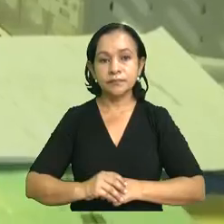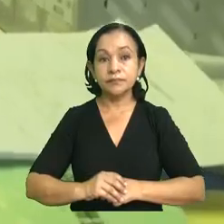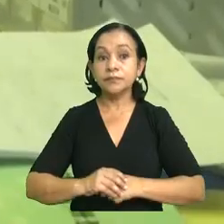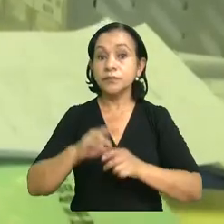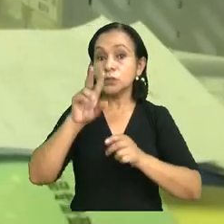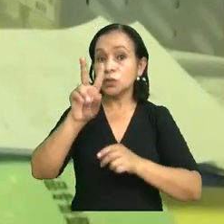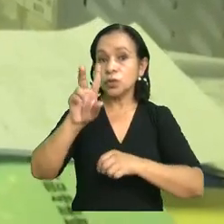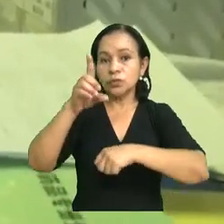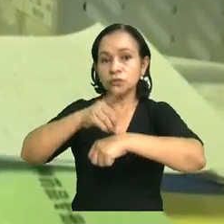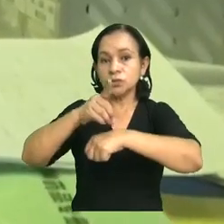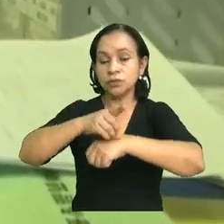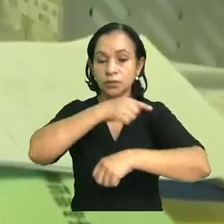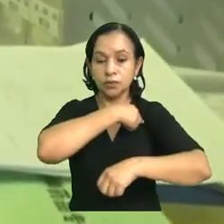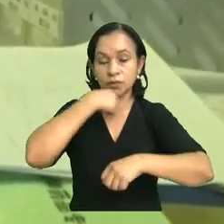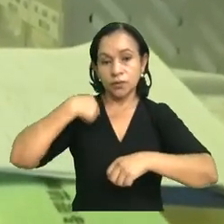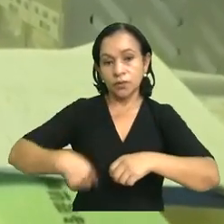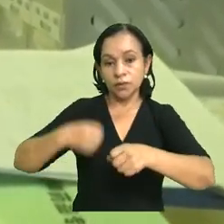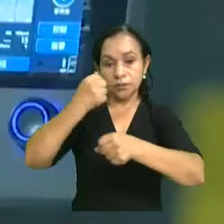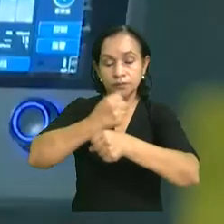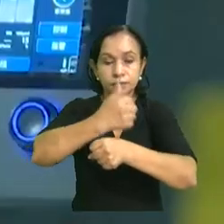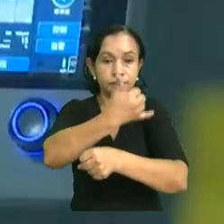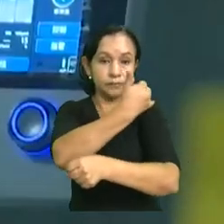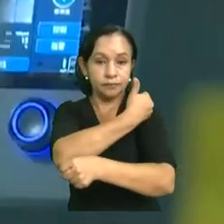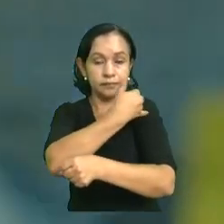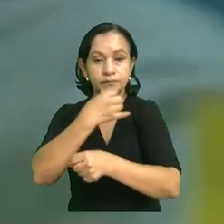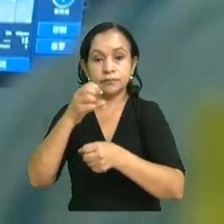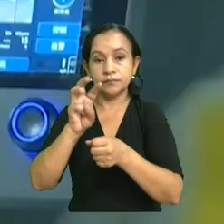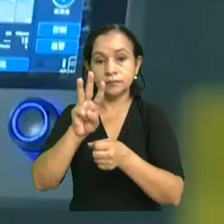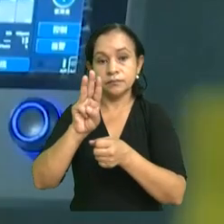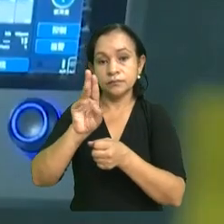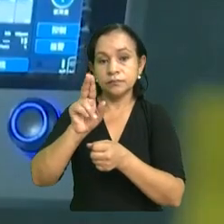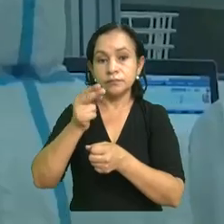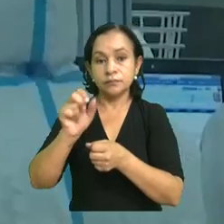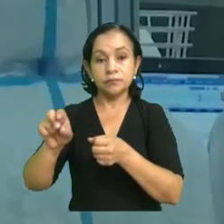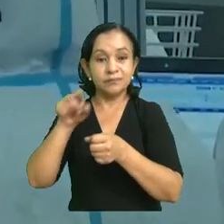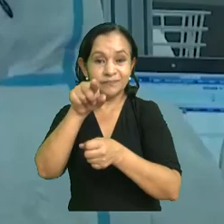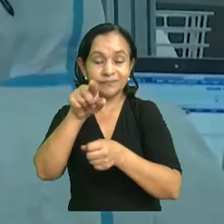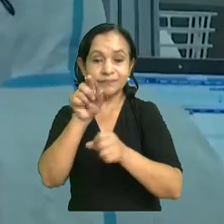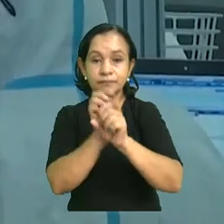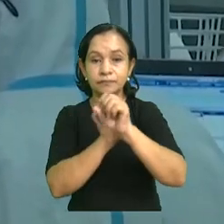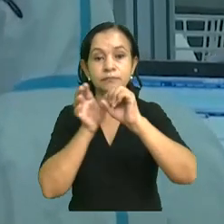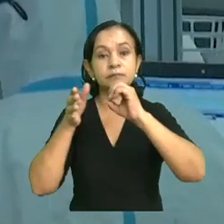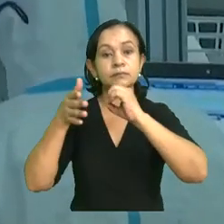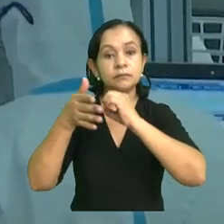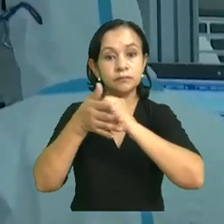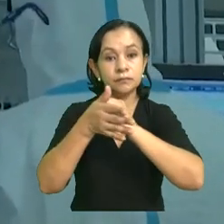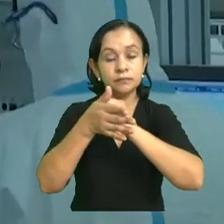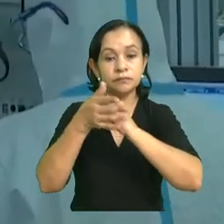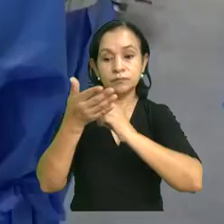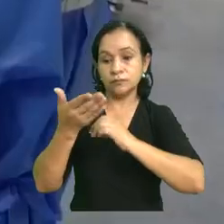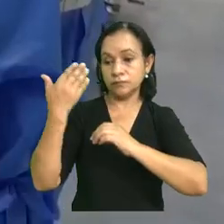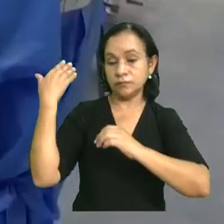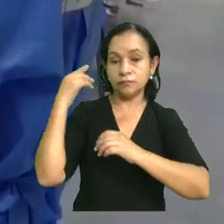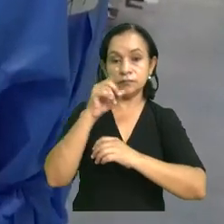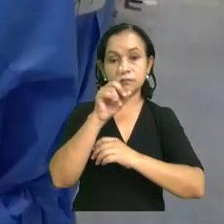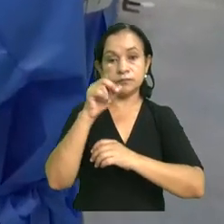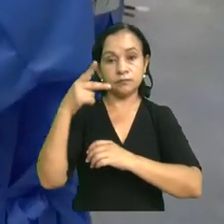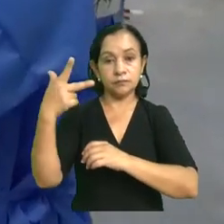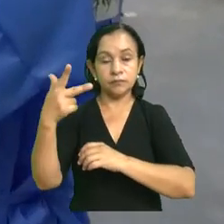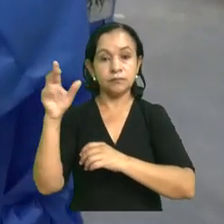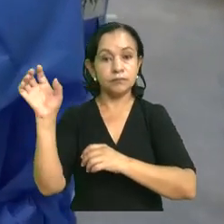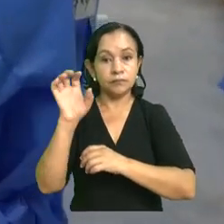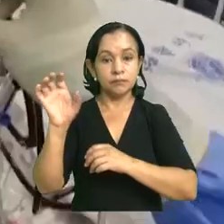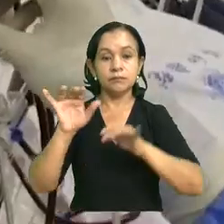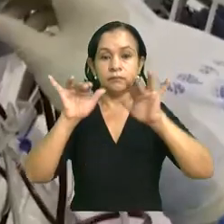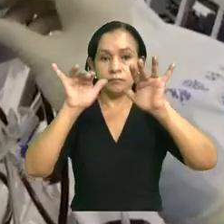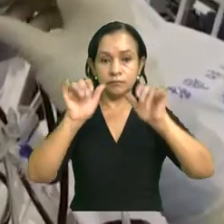Dos médicos chinos que trabajaron en el Hospital Central de Wuhan y que fueron diagnosticados con el coronavirus el pasado 18 de enero y que